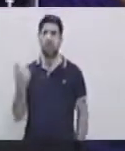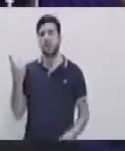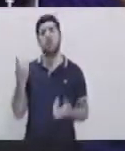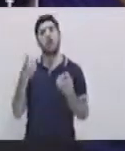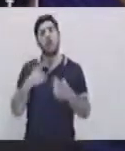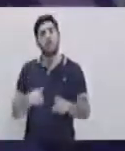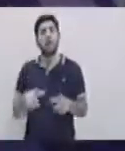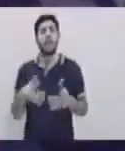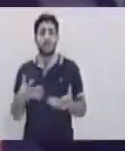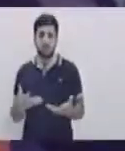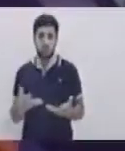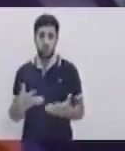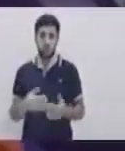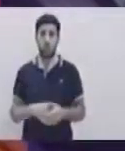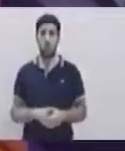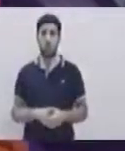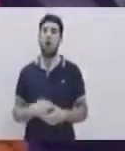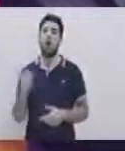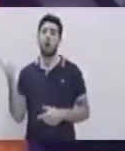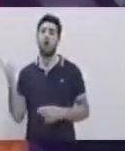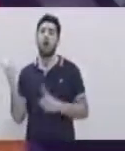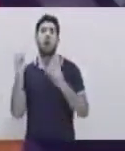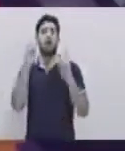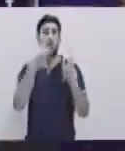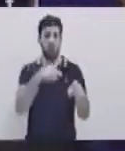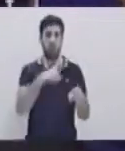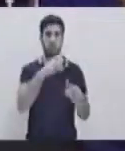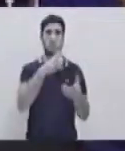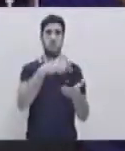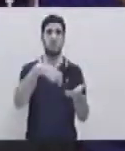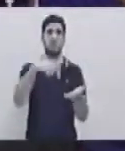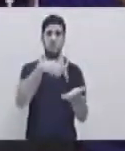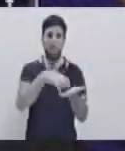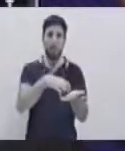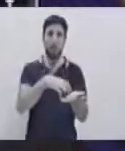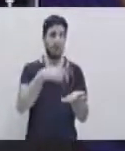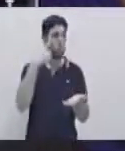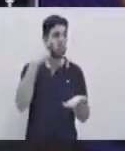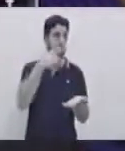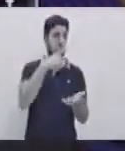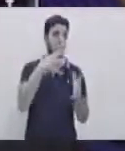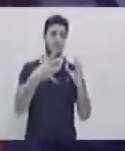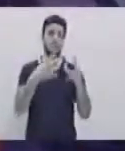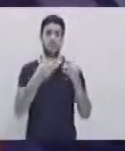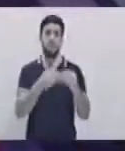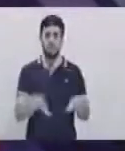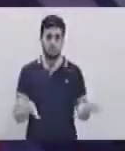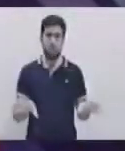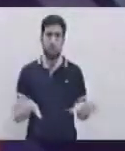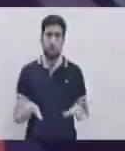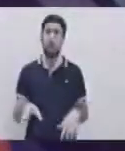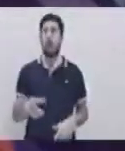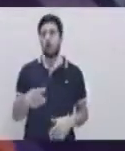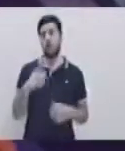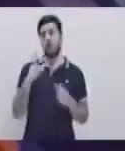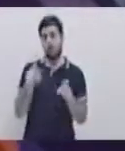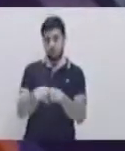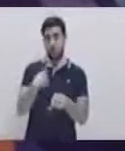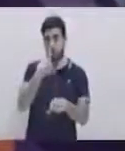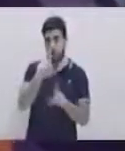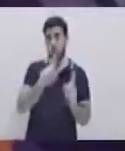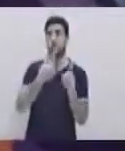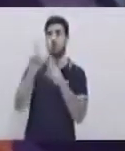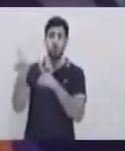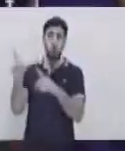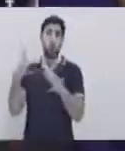¿Qué le pasó? Fue al parque y perdió su pelota. Qué triste. Por eso cuando